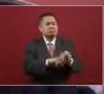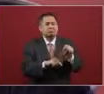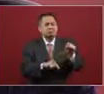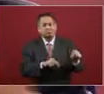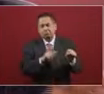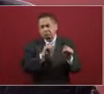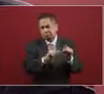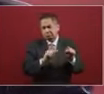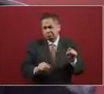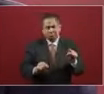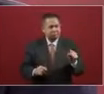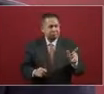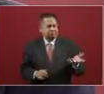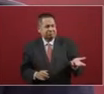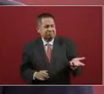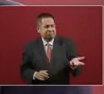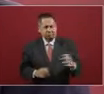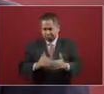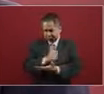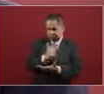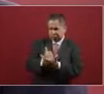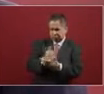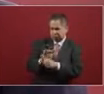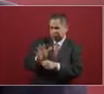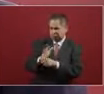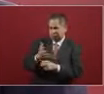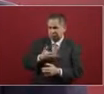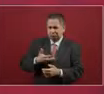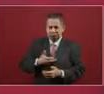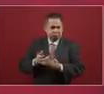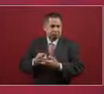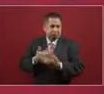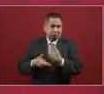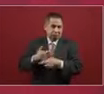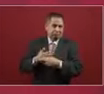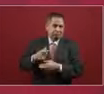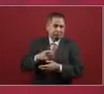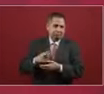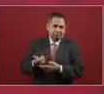en donde consideran